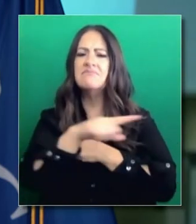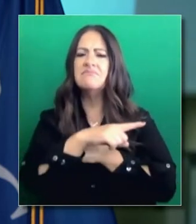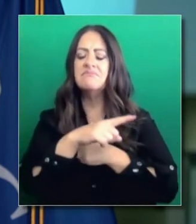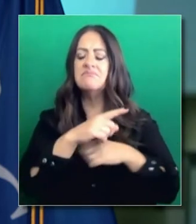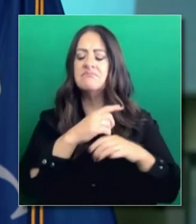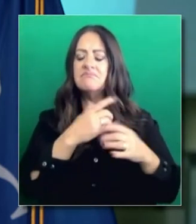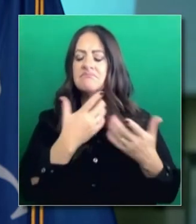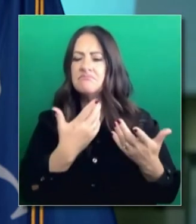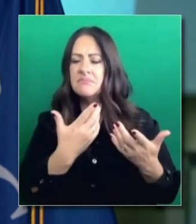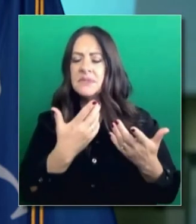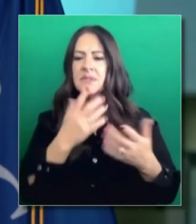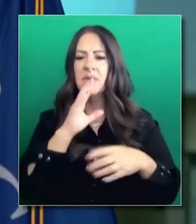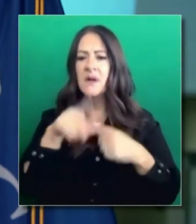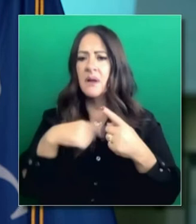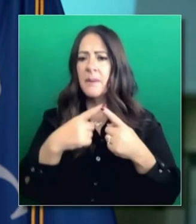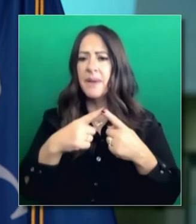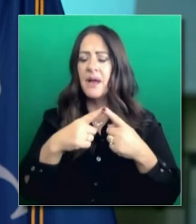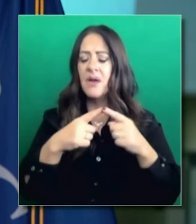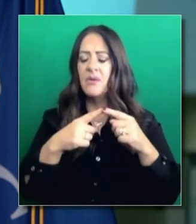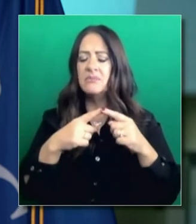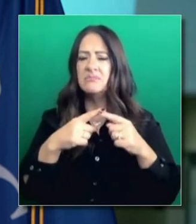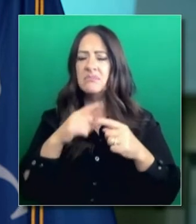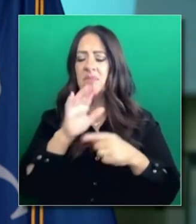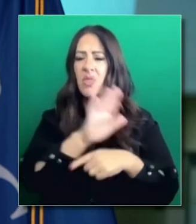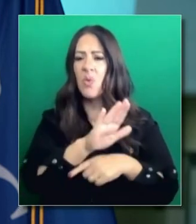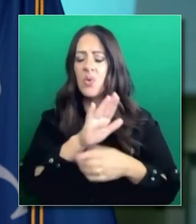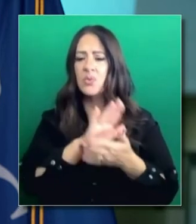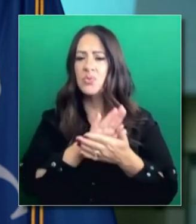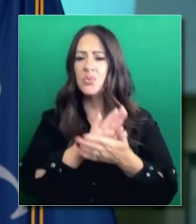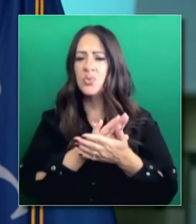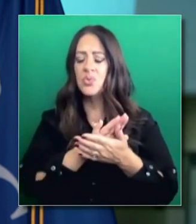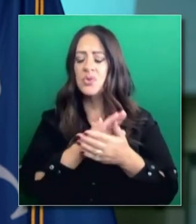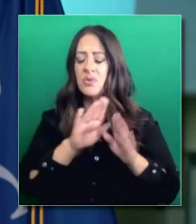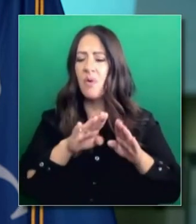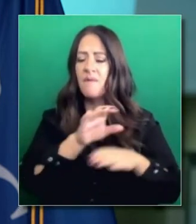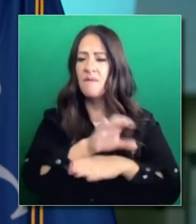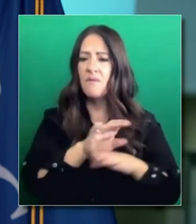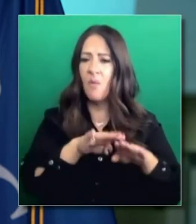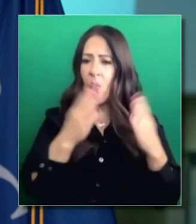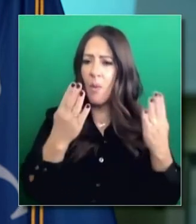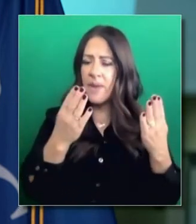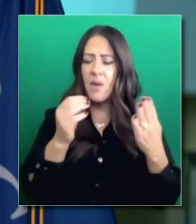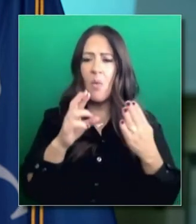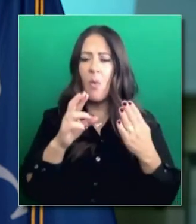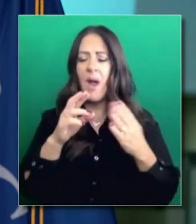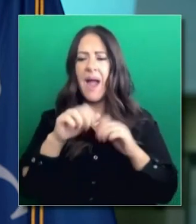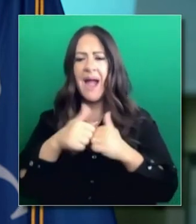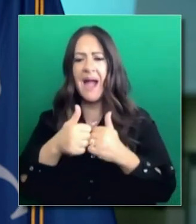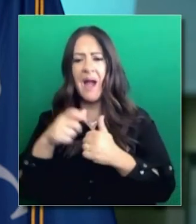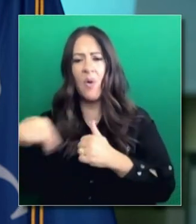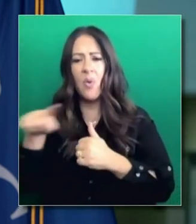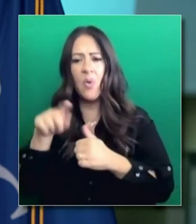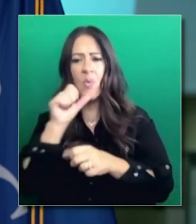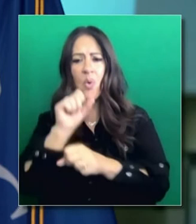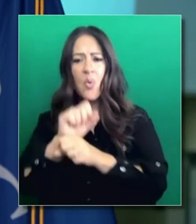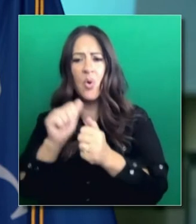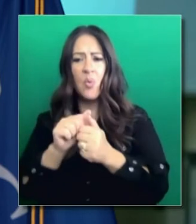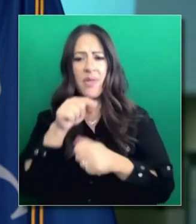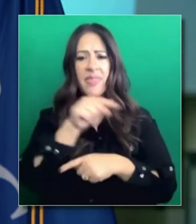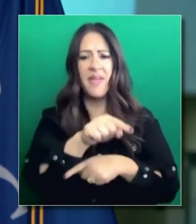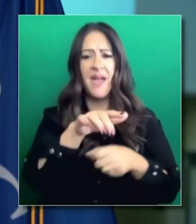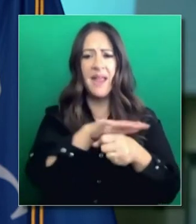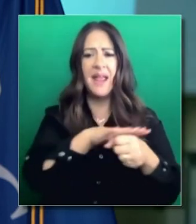que han tenido una mayor tasa de casos, ¿cómo piensa el estado trabajar con